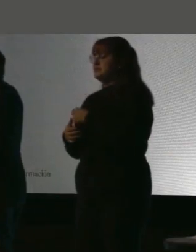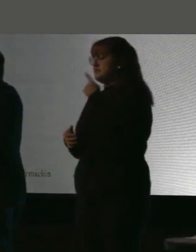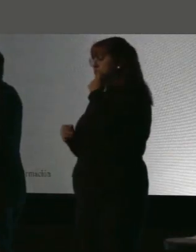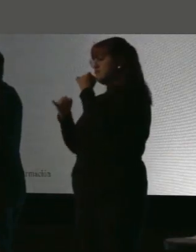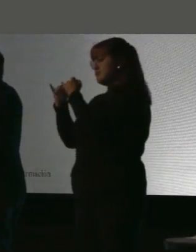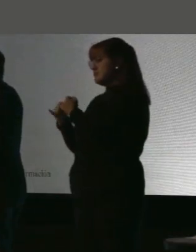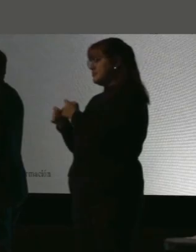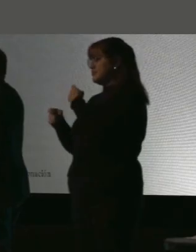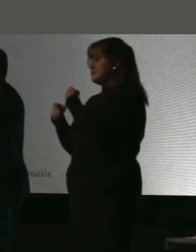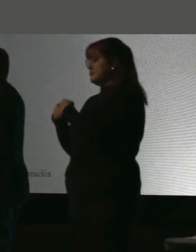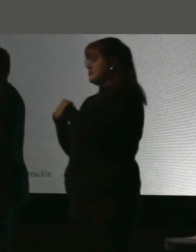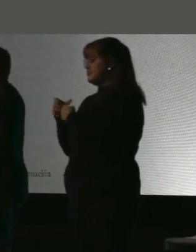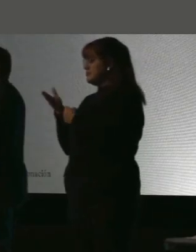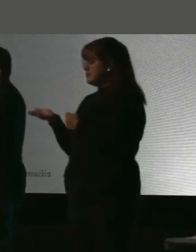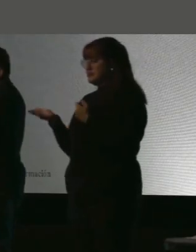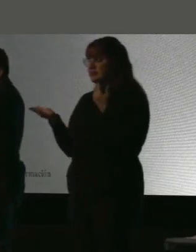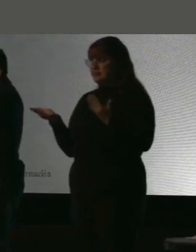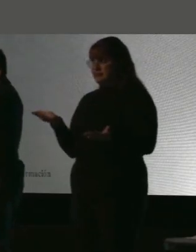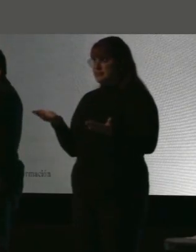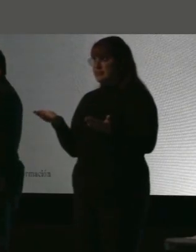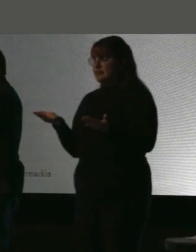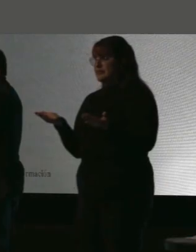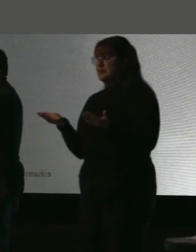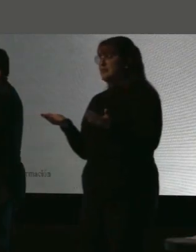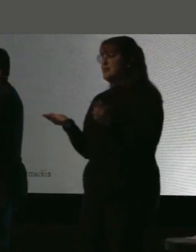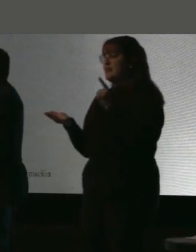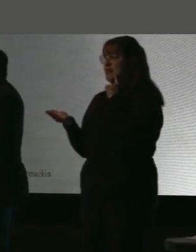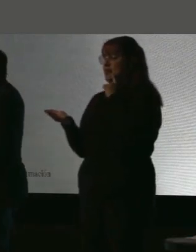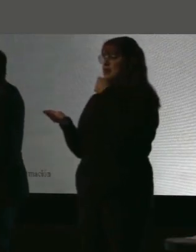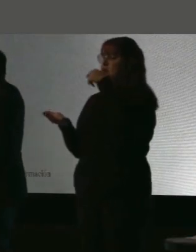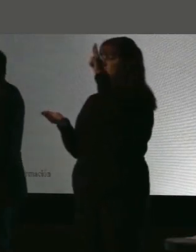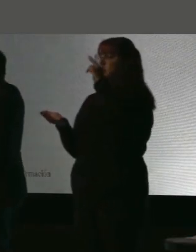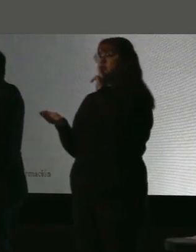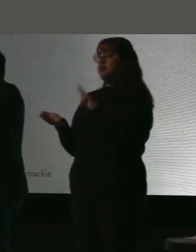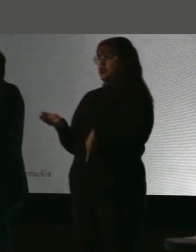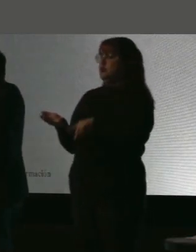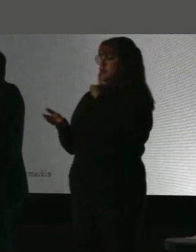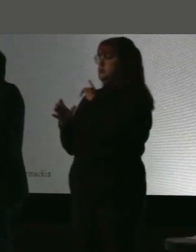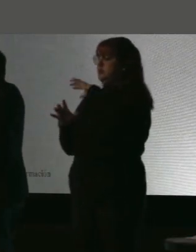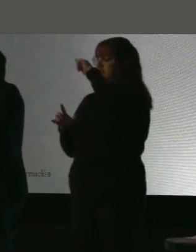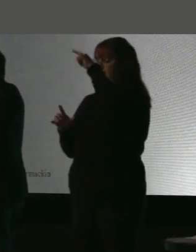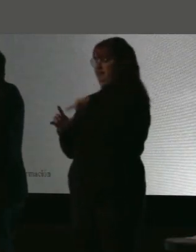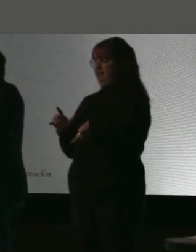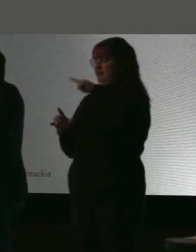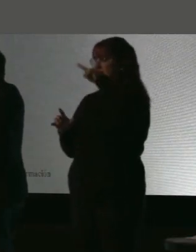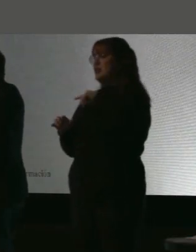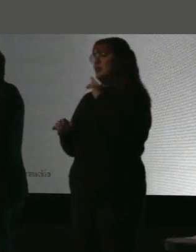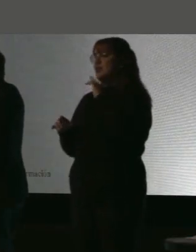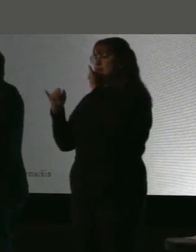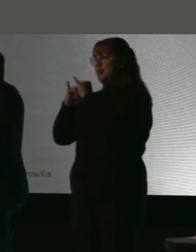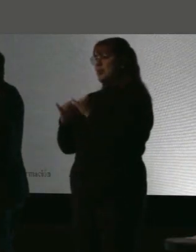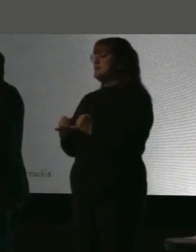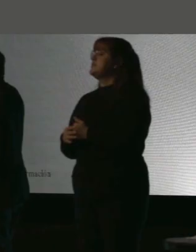de Chile, tienen una franja norte-sur. Es decir, si nosotros miramos la cordillera de la costa, la podemos